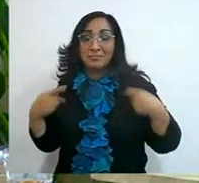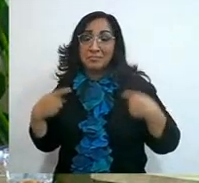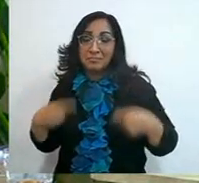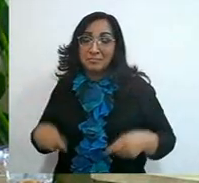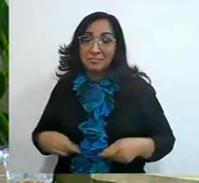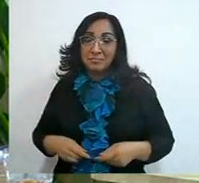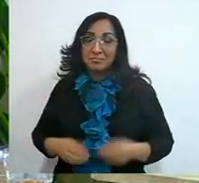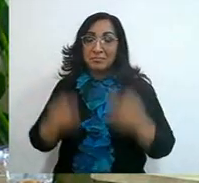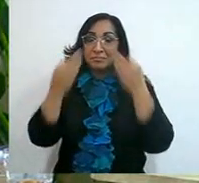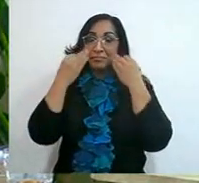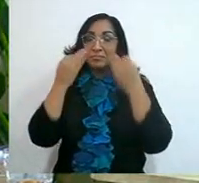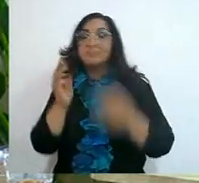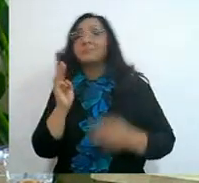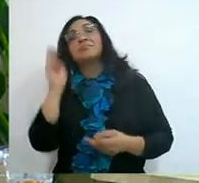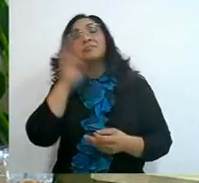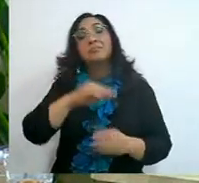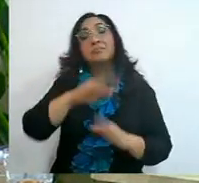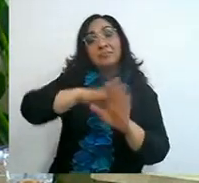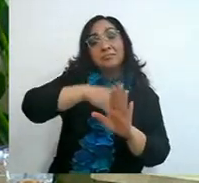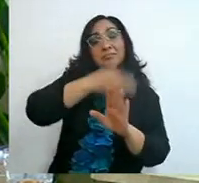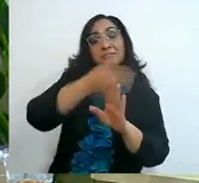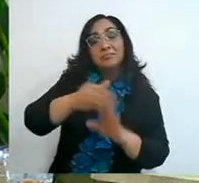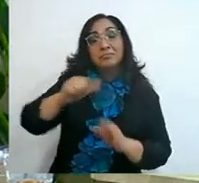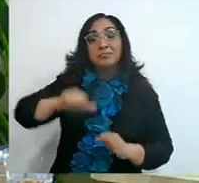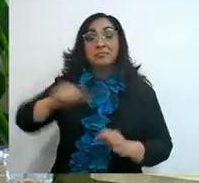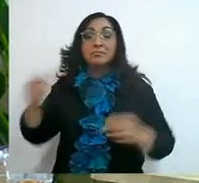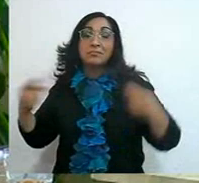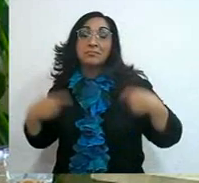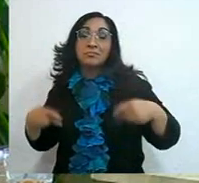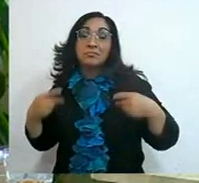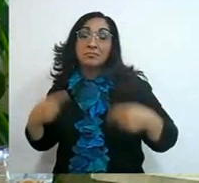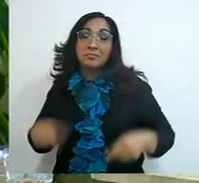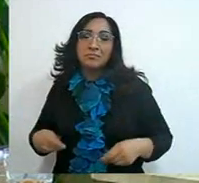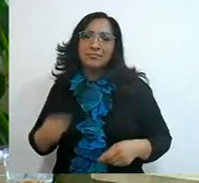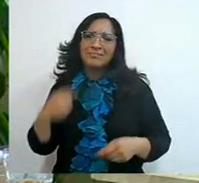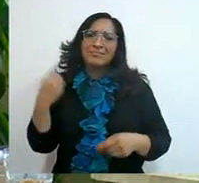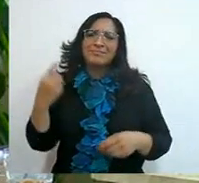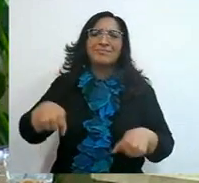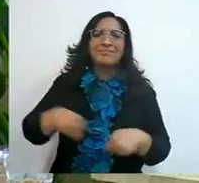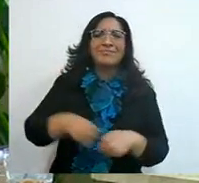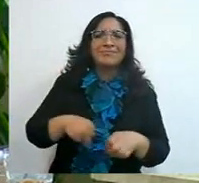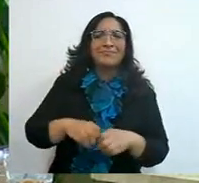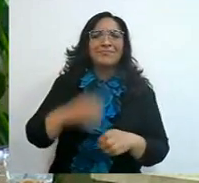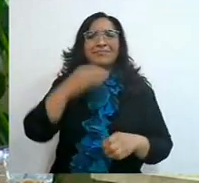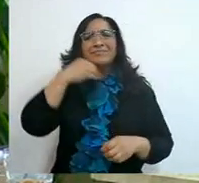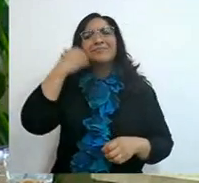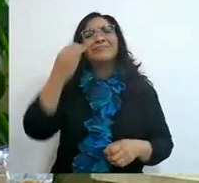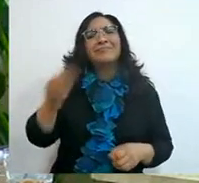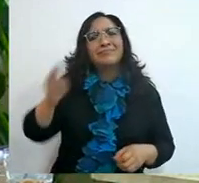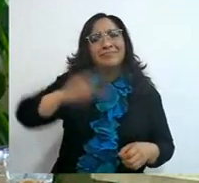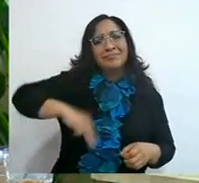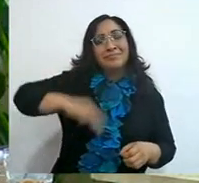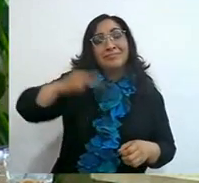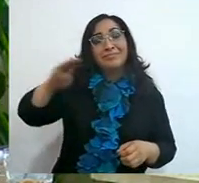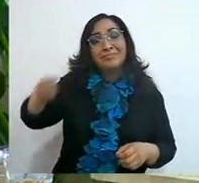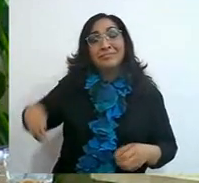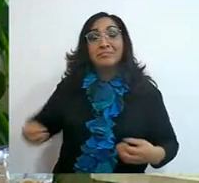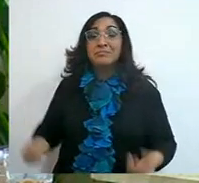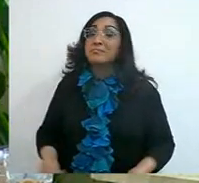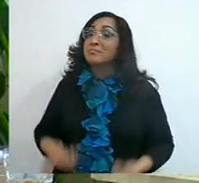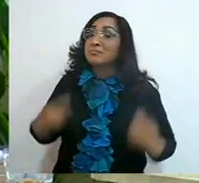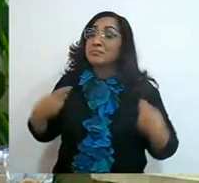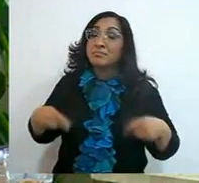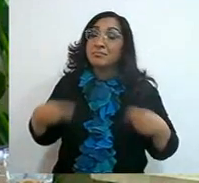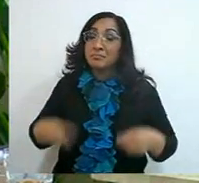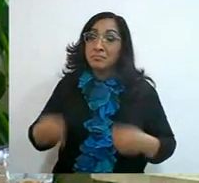El falso testimonio contra alguien es atentar contra la vida del prójimo. 100%. Ya que muchos mueren